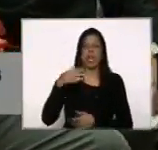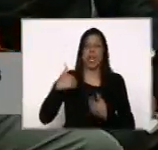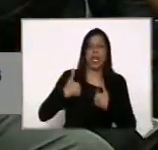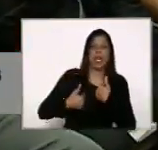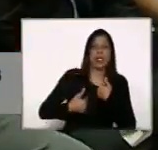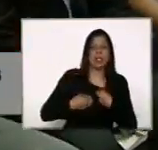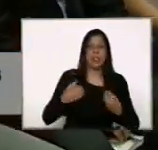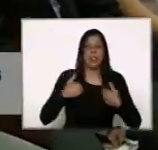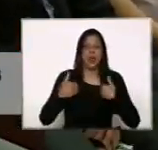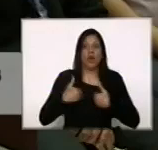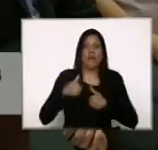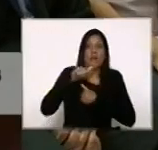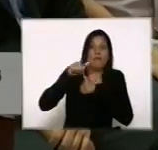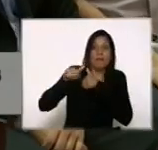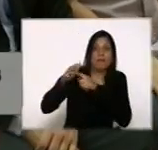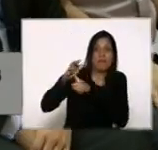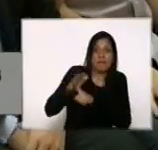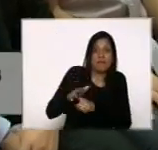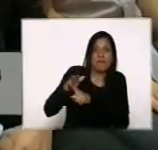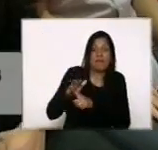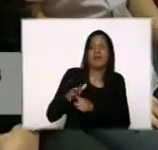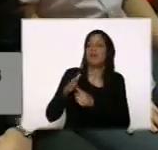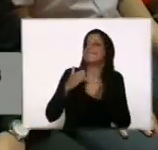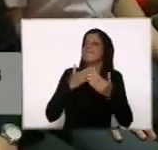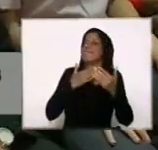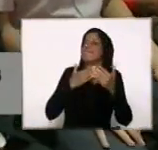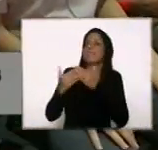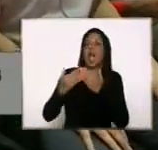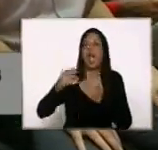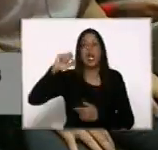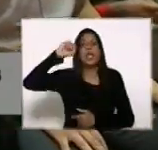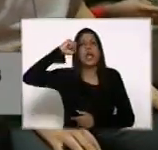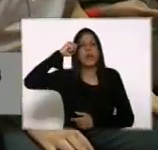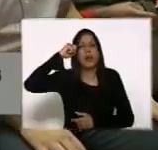nos recuerda el deshonroso, el